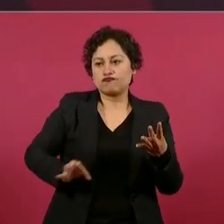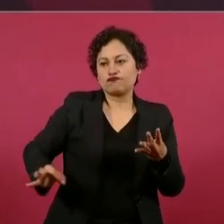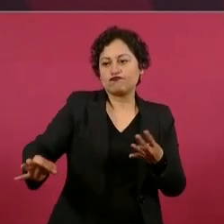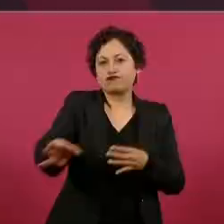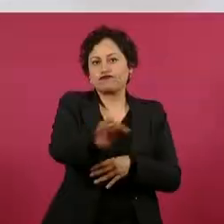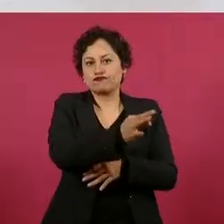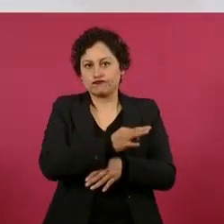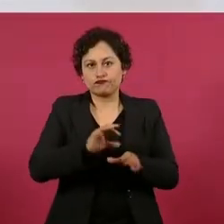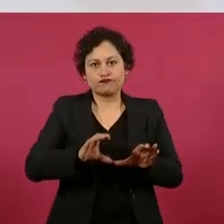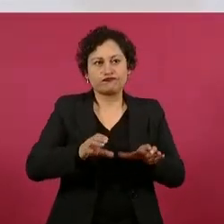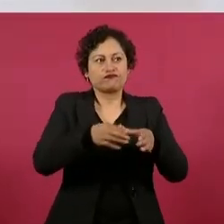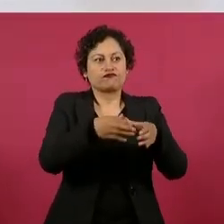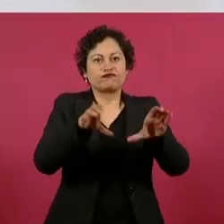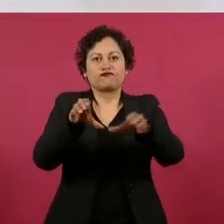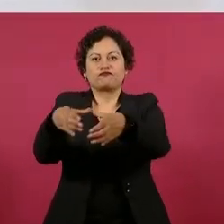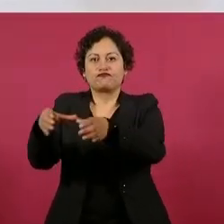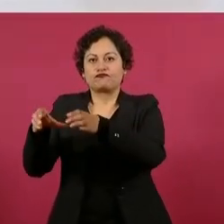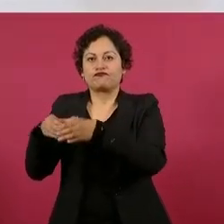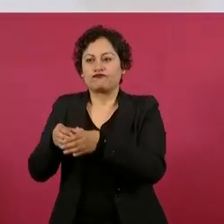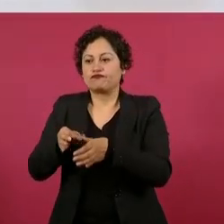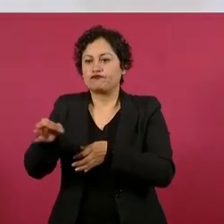las carreteras.